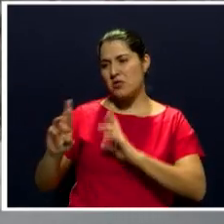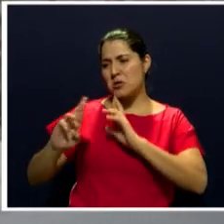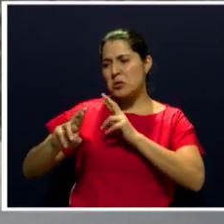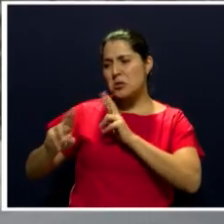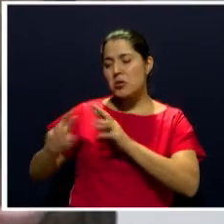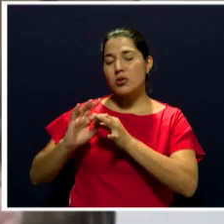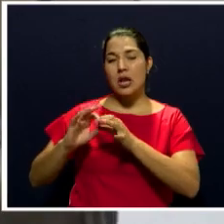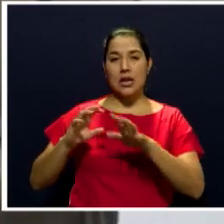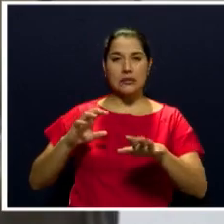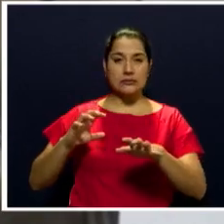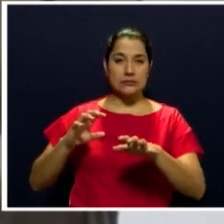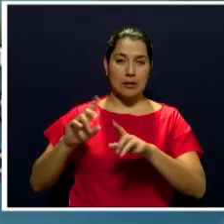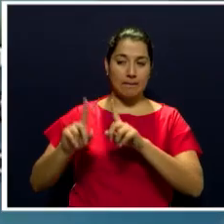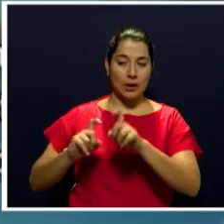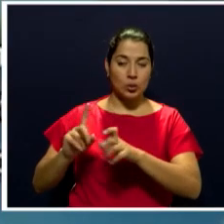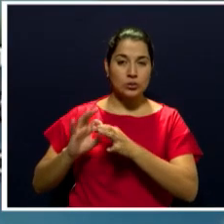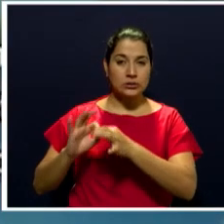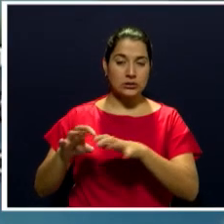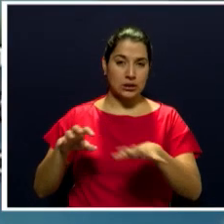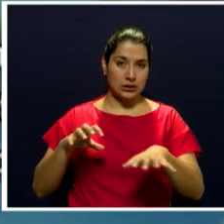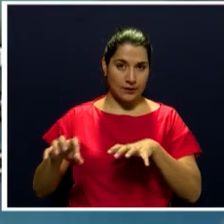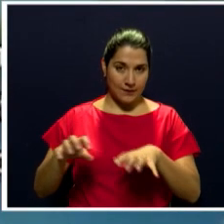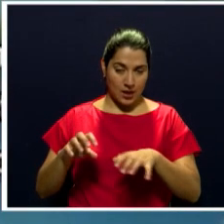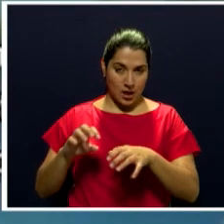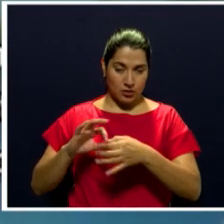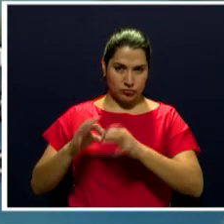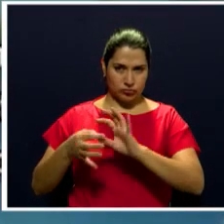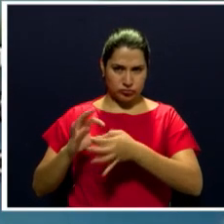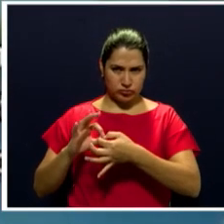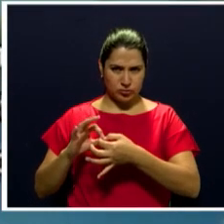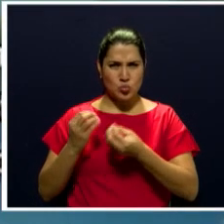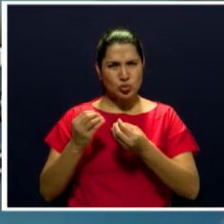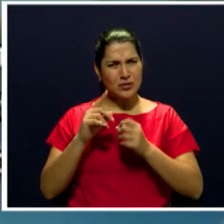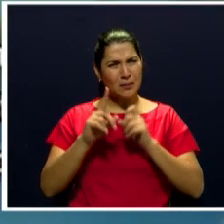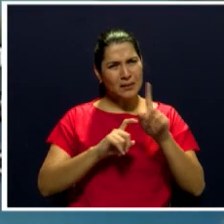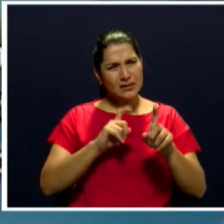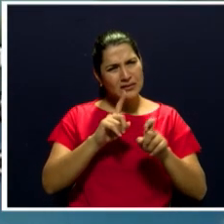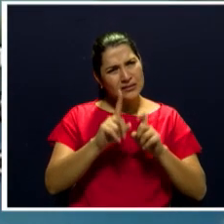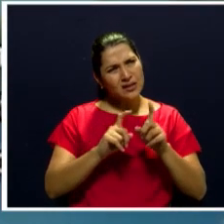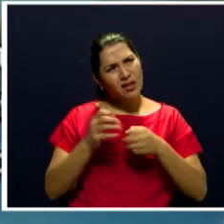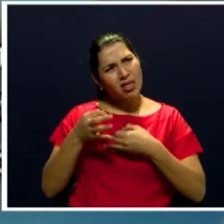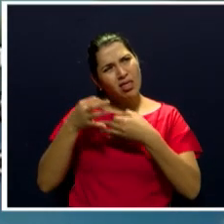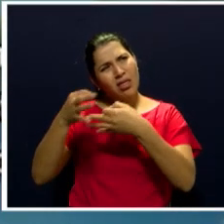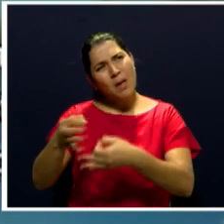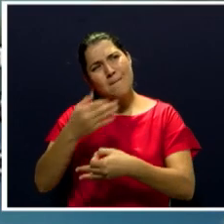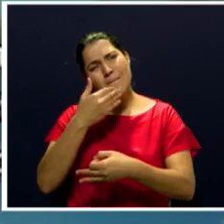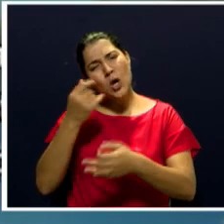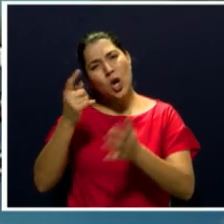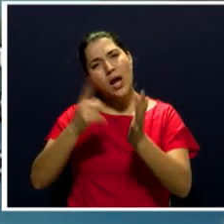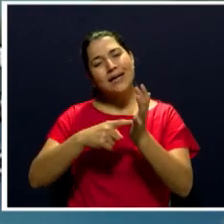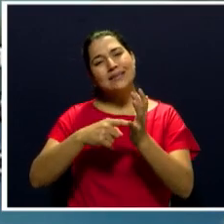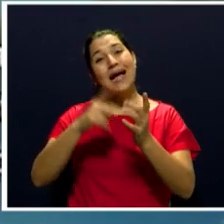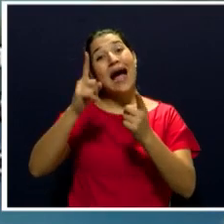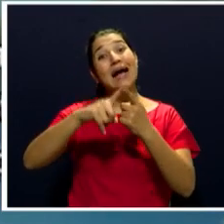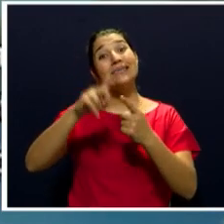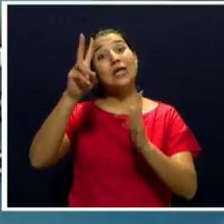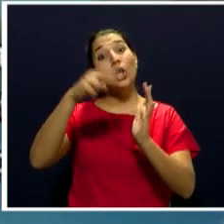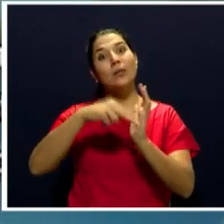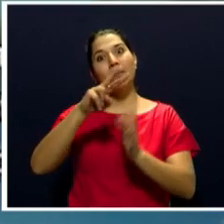evento, incluidas consultas sobre por qué no se aplazó hasta el 2022 los Juegos dada la incertidumbre